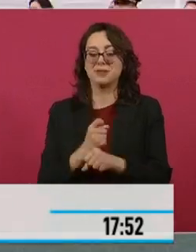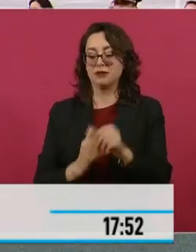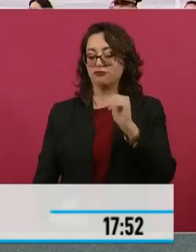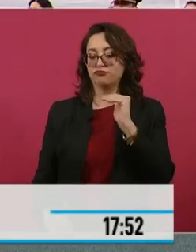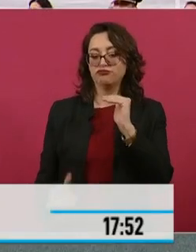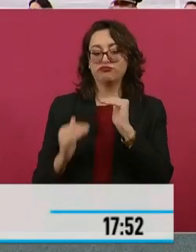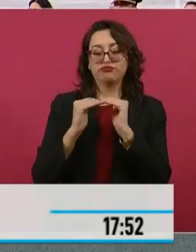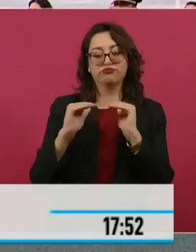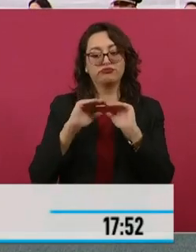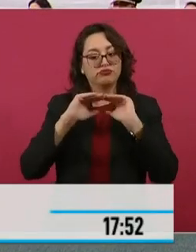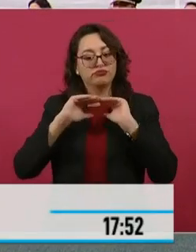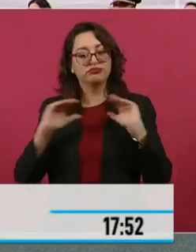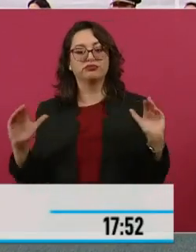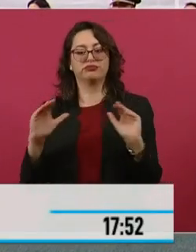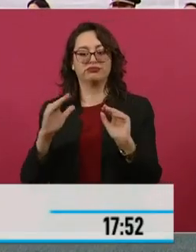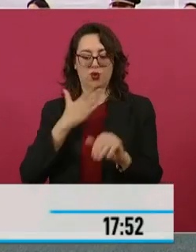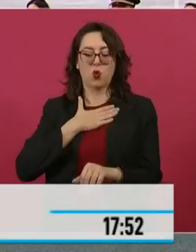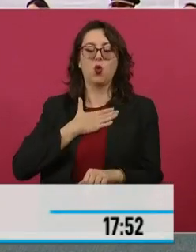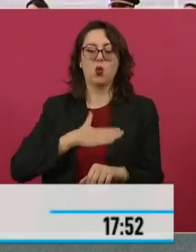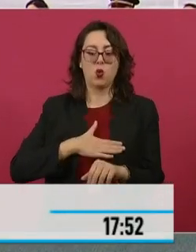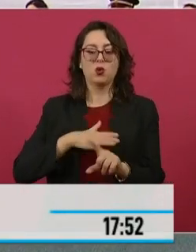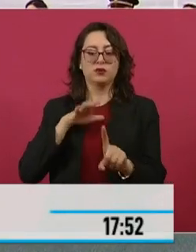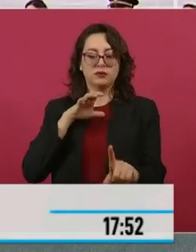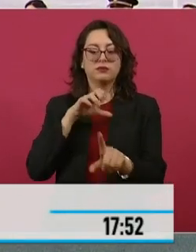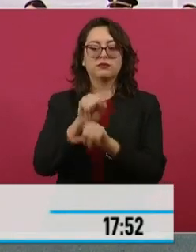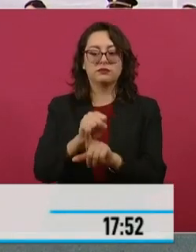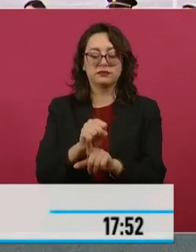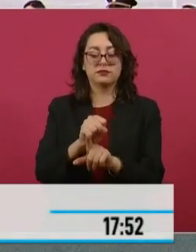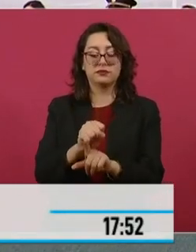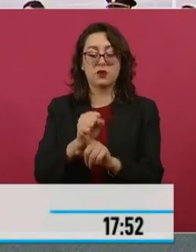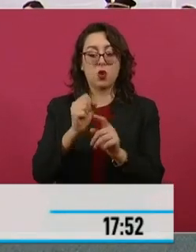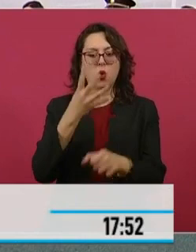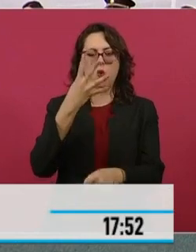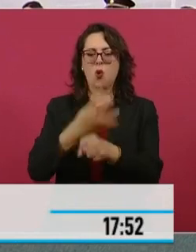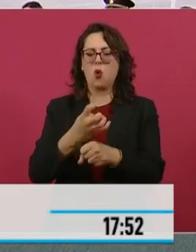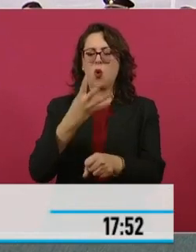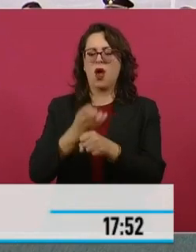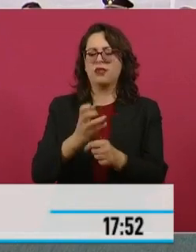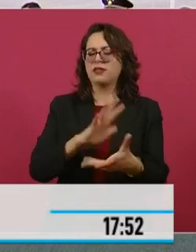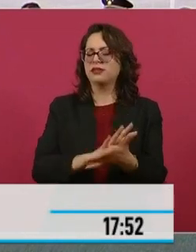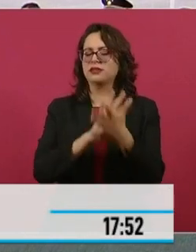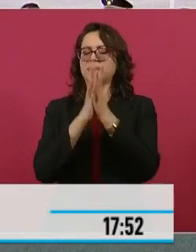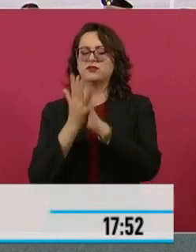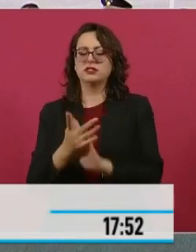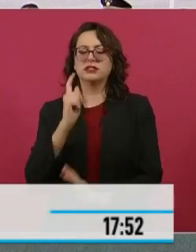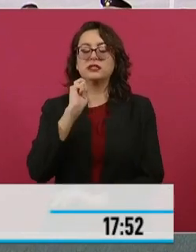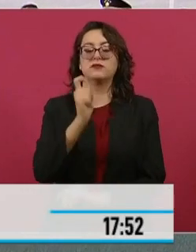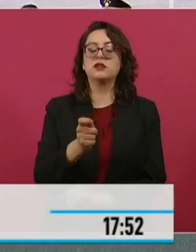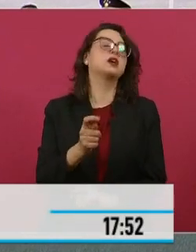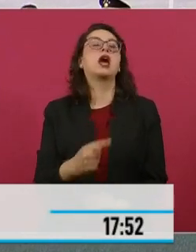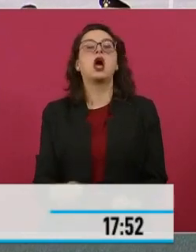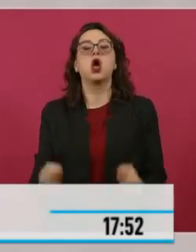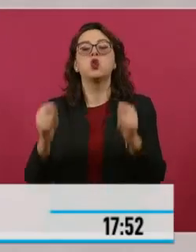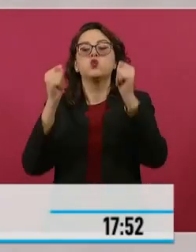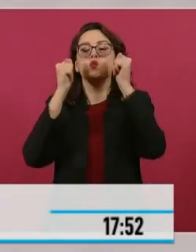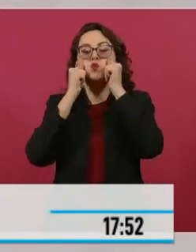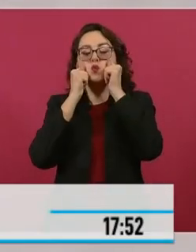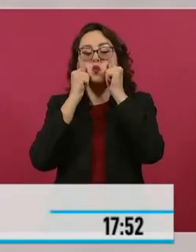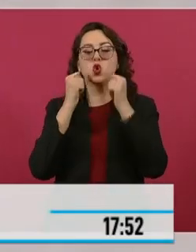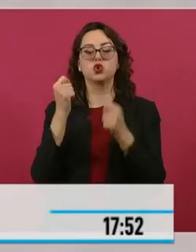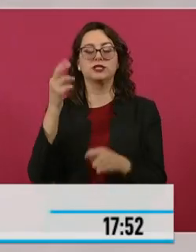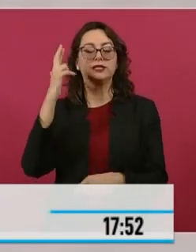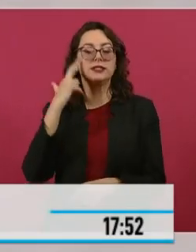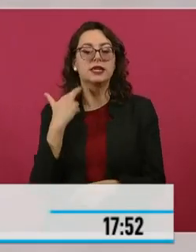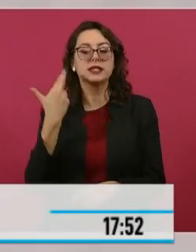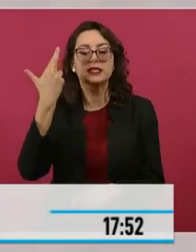y todos, sin importar el color de nuestra piel, nuestro origen étnico y social, o nuestro género